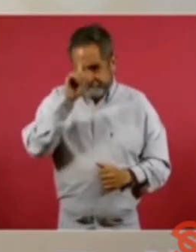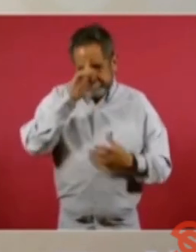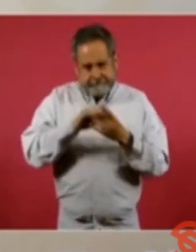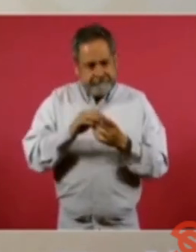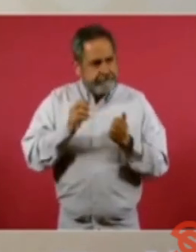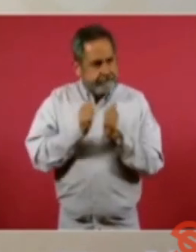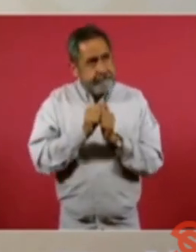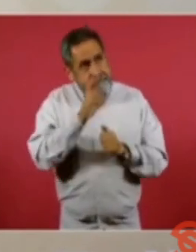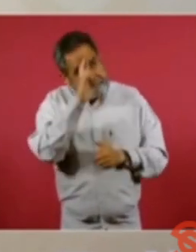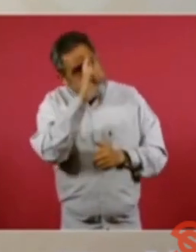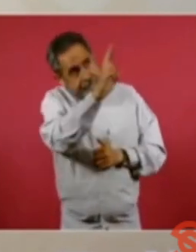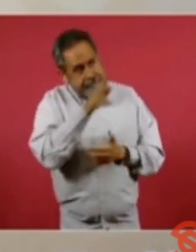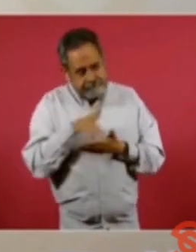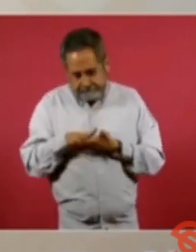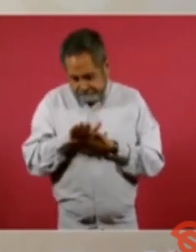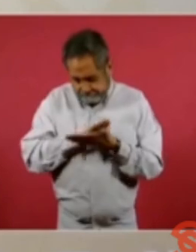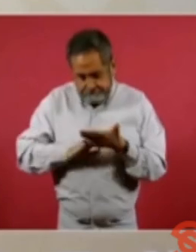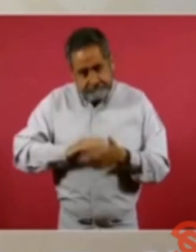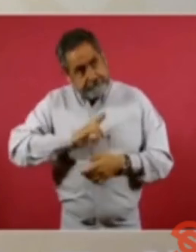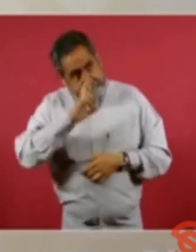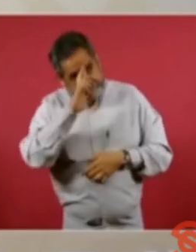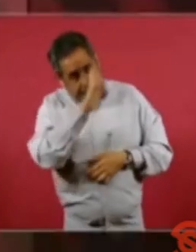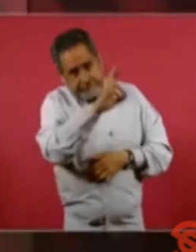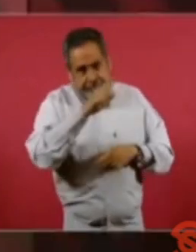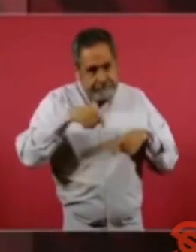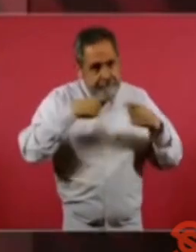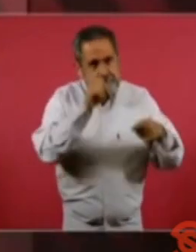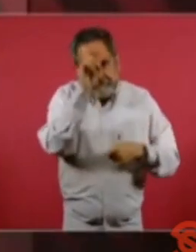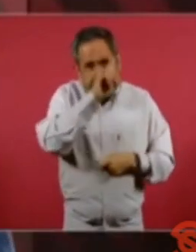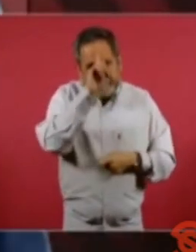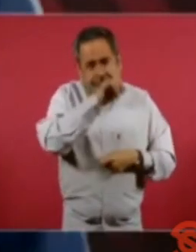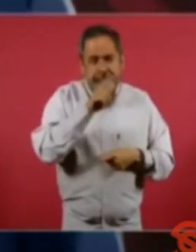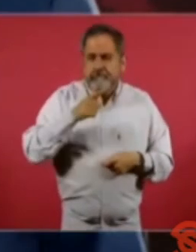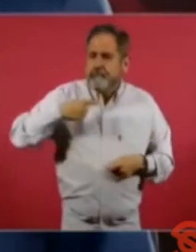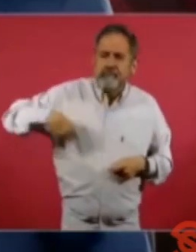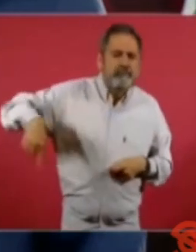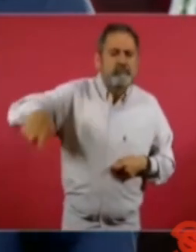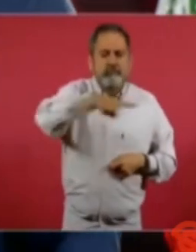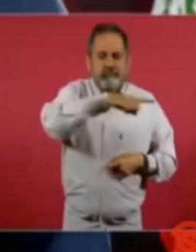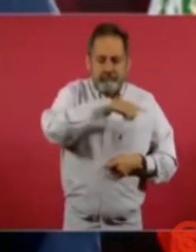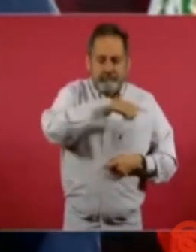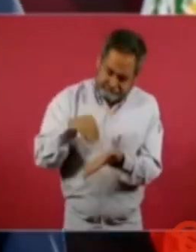respetuosa y modestamente hago, es que sigamos manteniendo